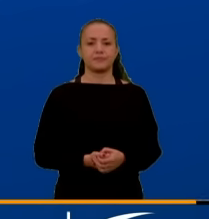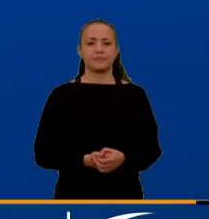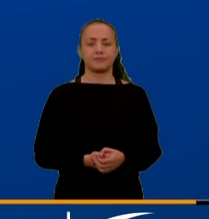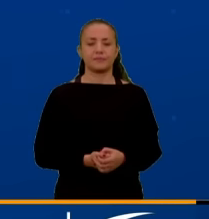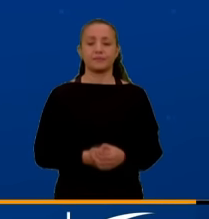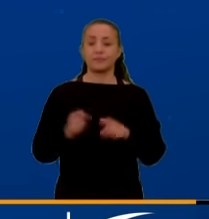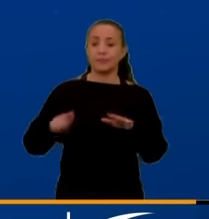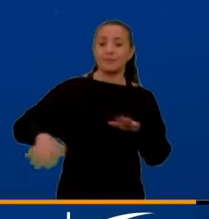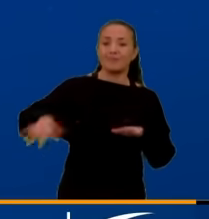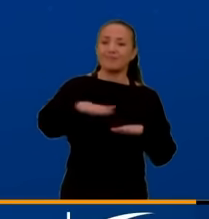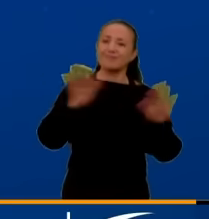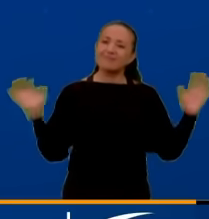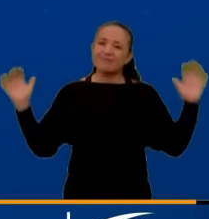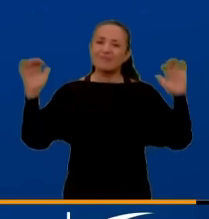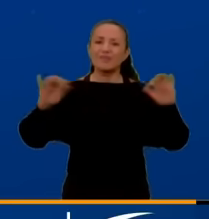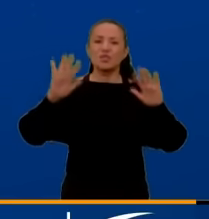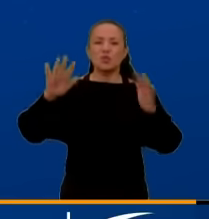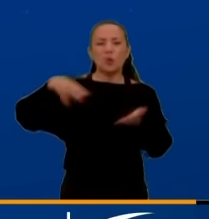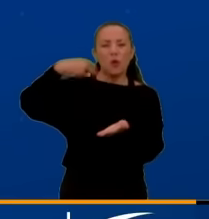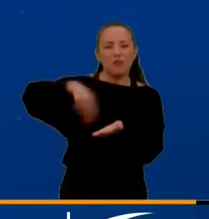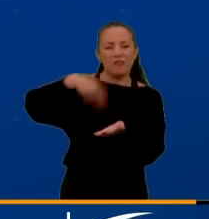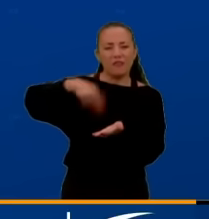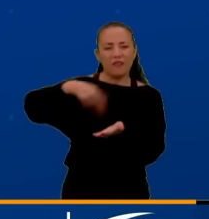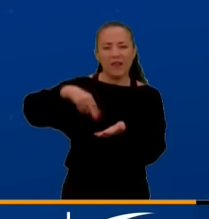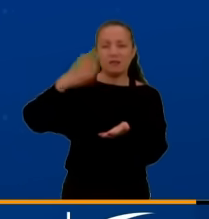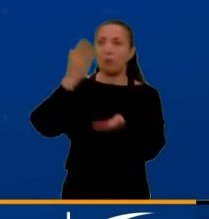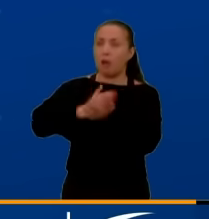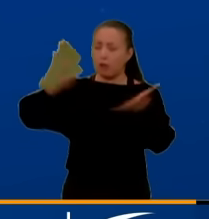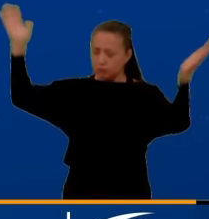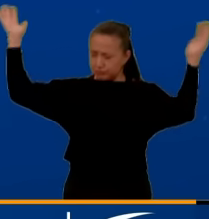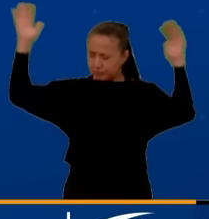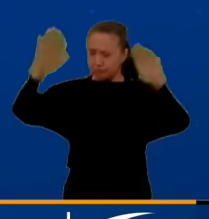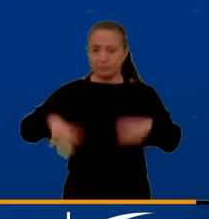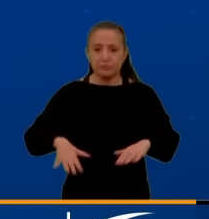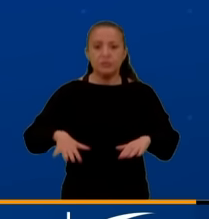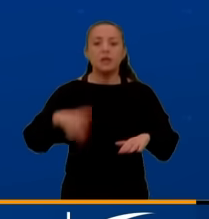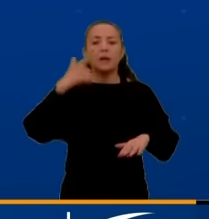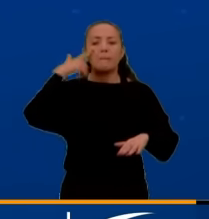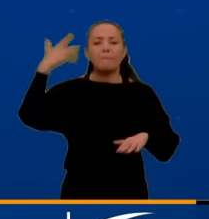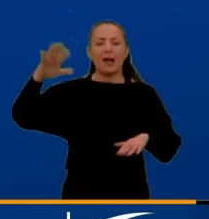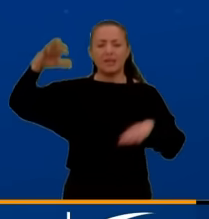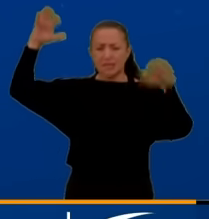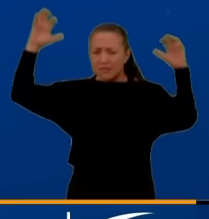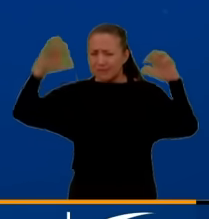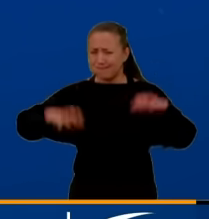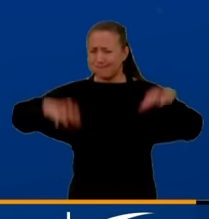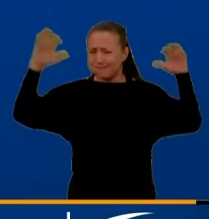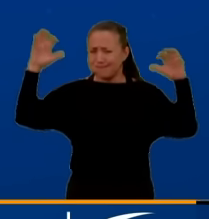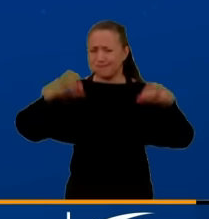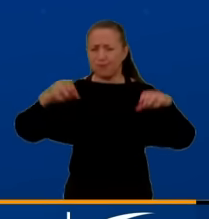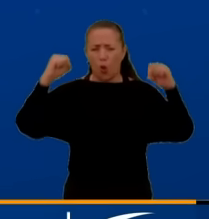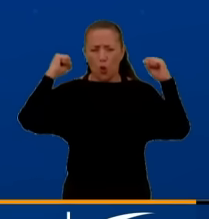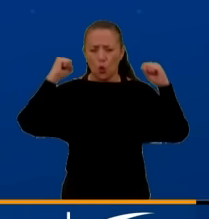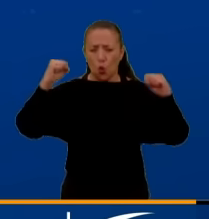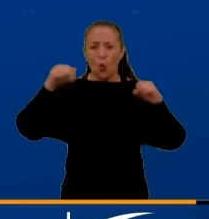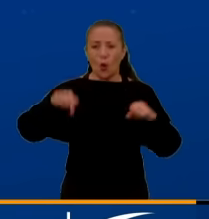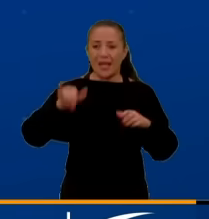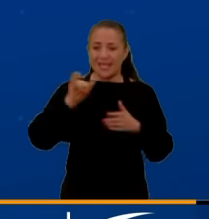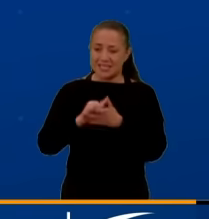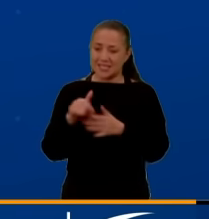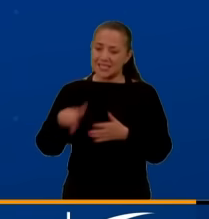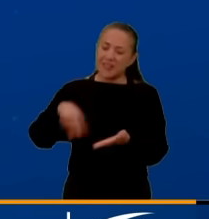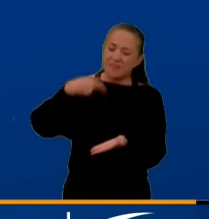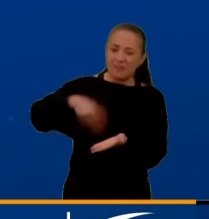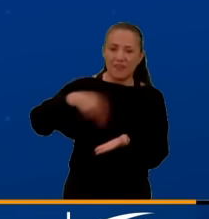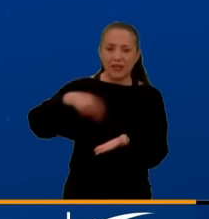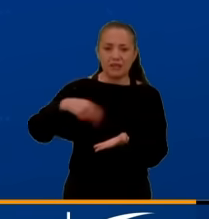El lugar de eventos donde se realizaba la boda colapsó, al parecer por la fuerte lluvia que caía durante la ceremonia. Esto estaba, mira,